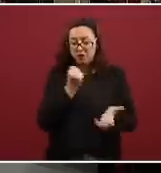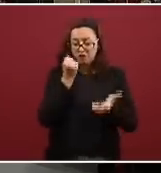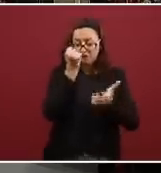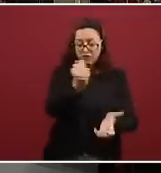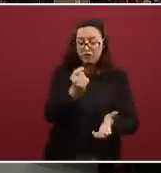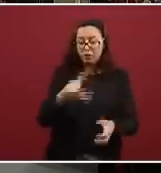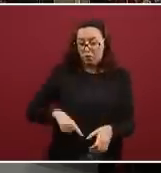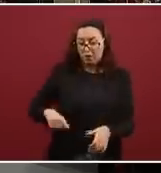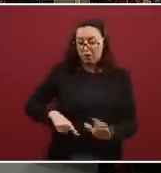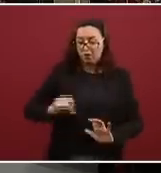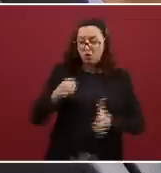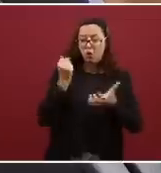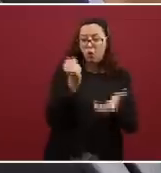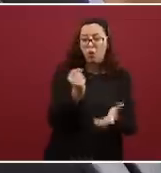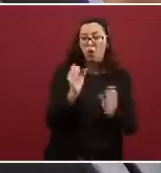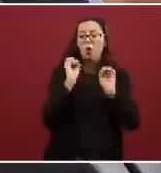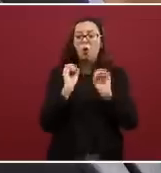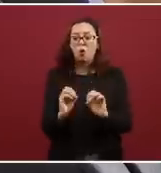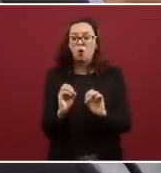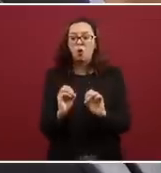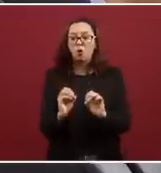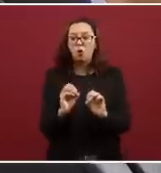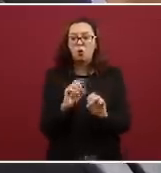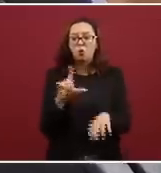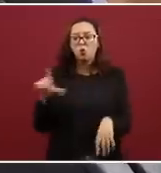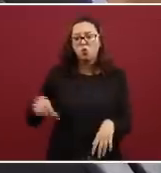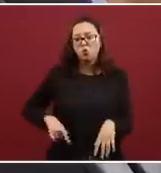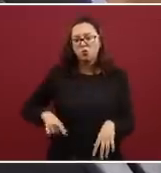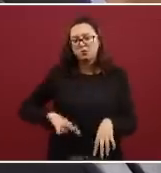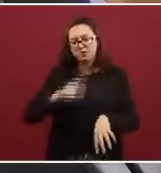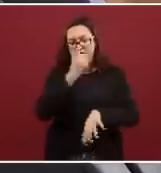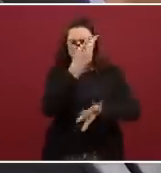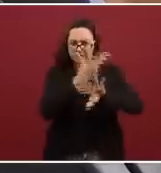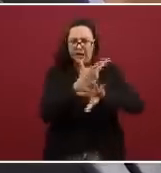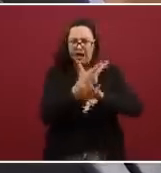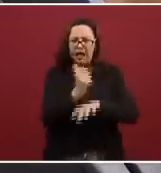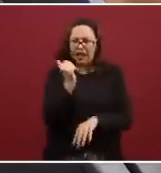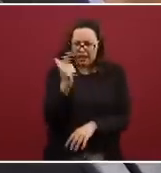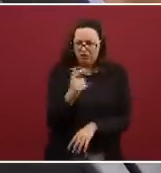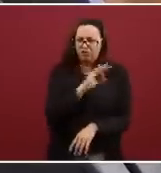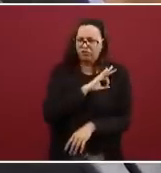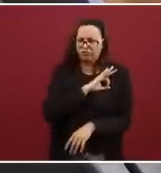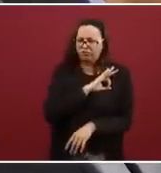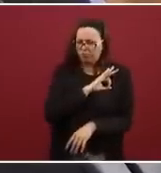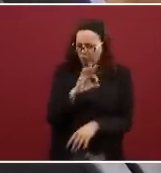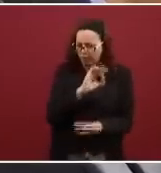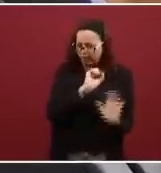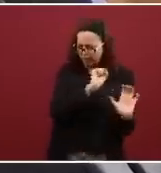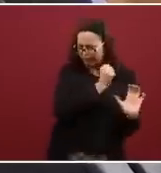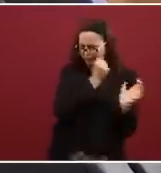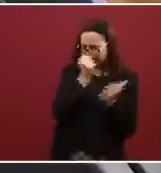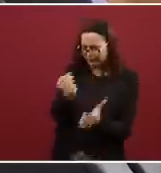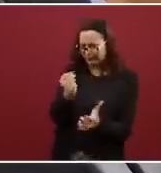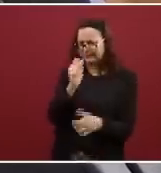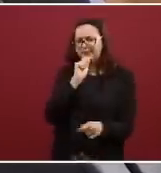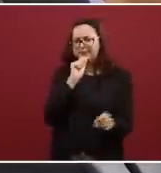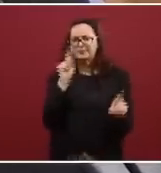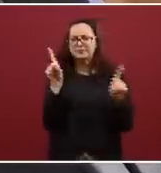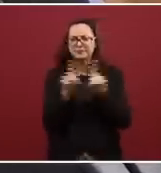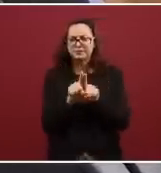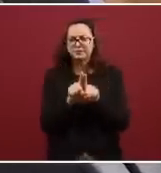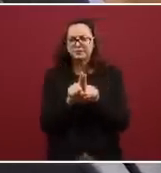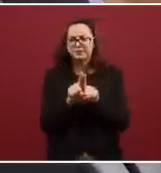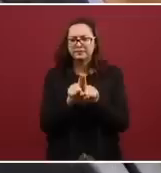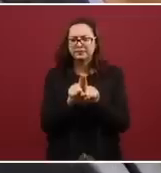desde este momento estaría en el gobierno de eeuu dando su aportación conforme lo que tenían ya